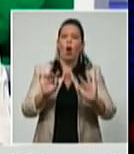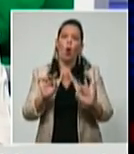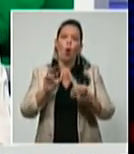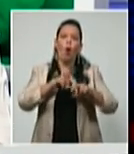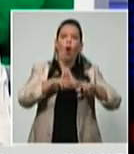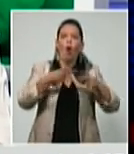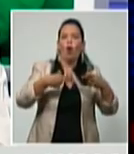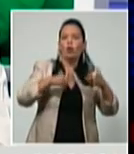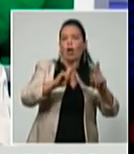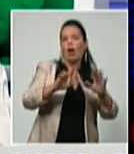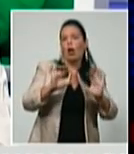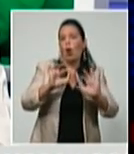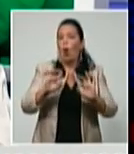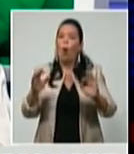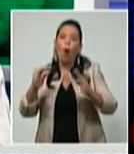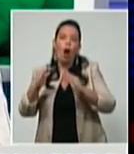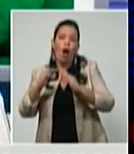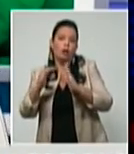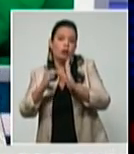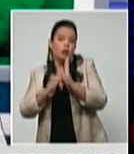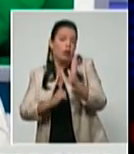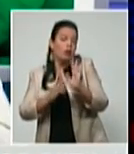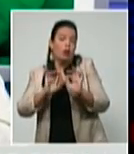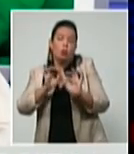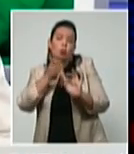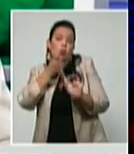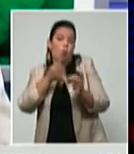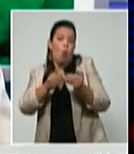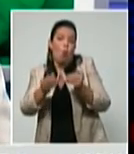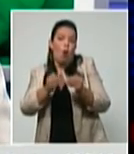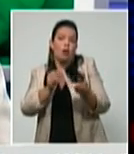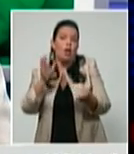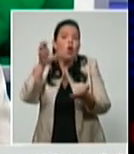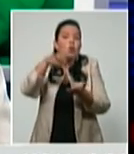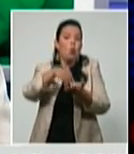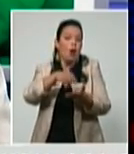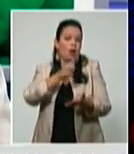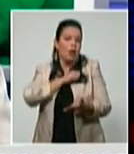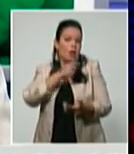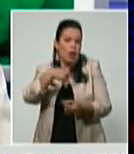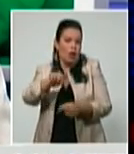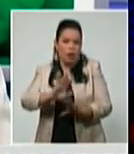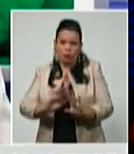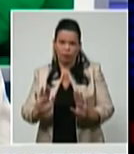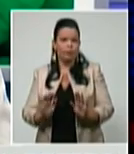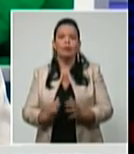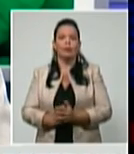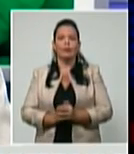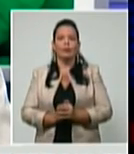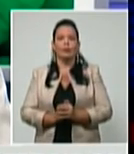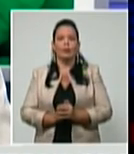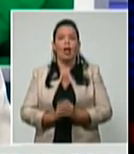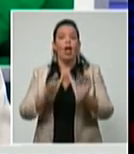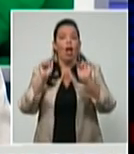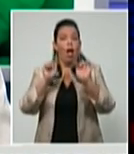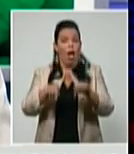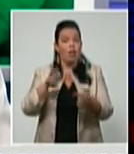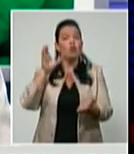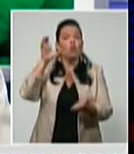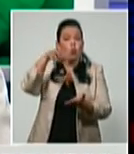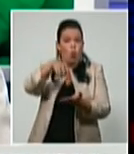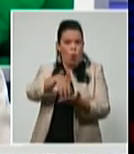o para, no sé, casa de amistad, para donde vaya. Y donde va tiene que mantenerse